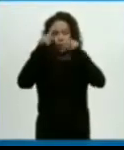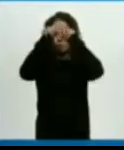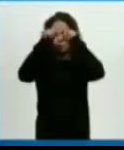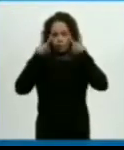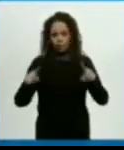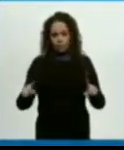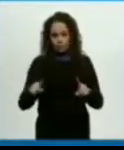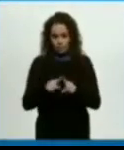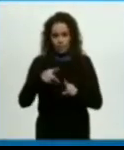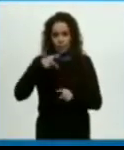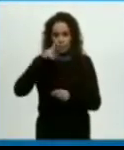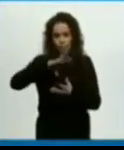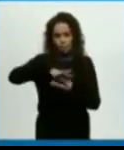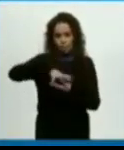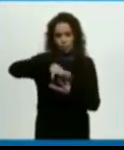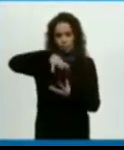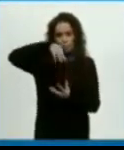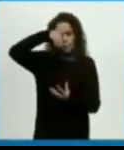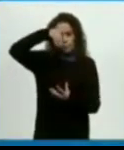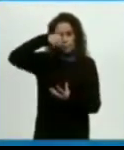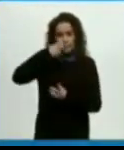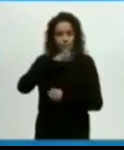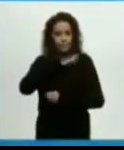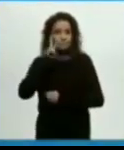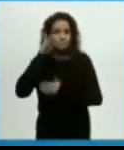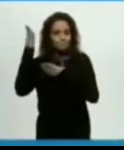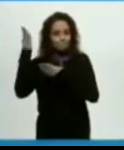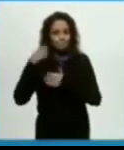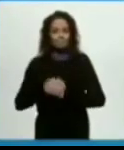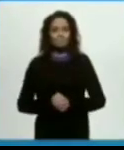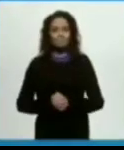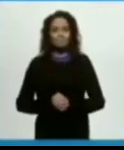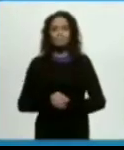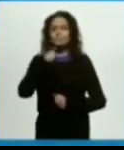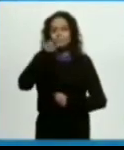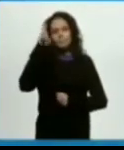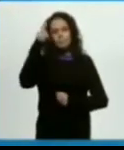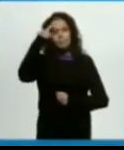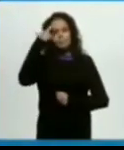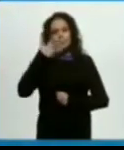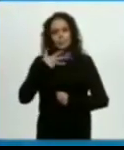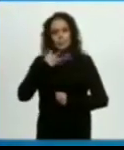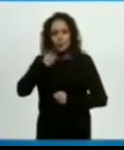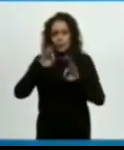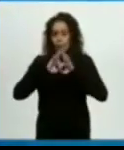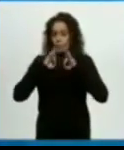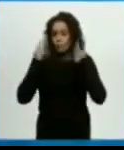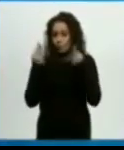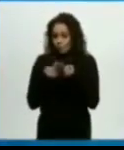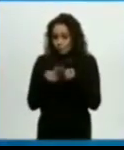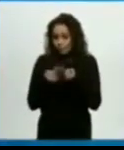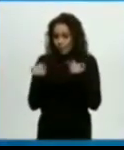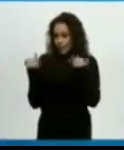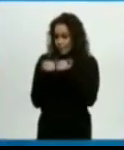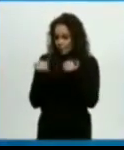que bordea todo el círculo. ¿Conocen algún objeto que tenga la forma de un